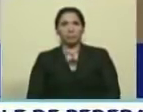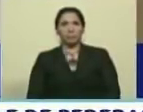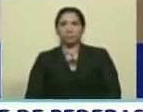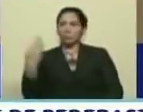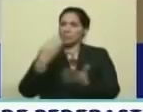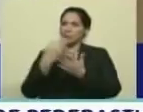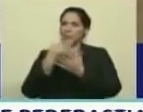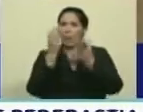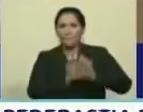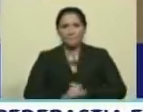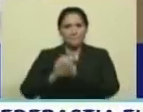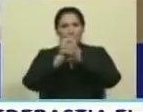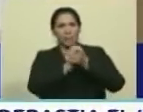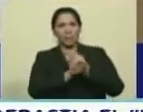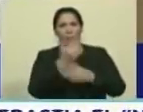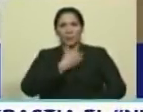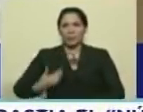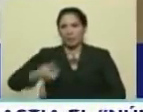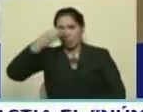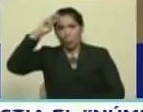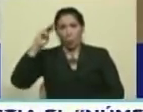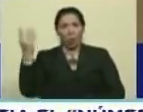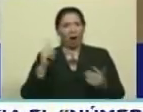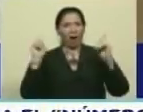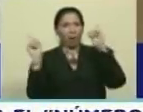siempre, compañero Díaz-Canel, se ha convertido